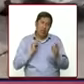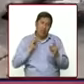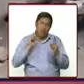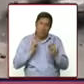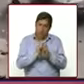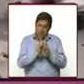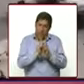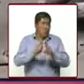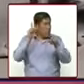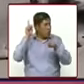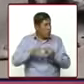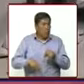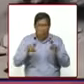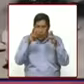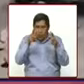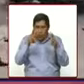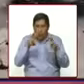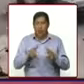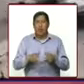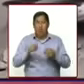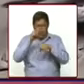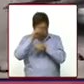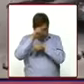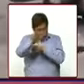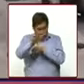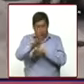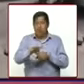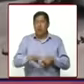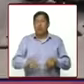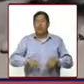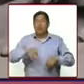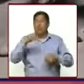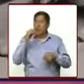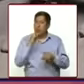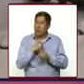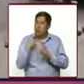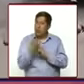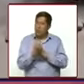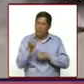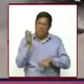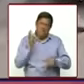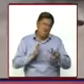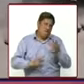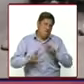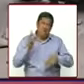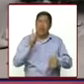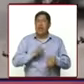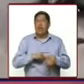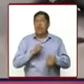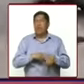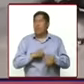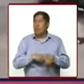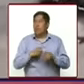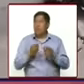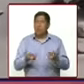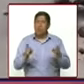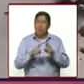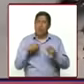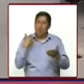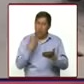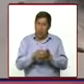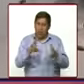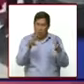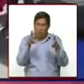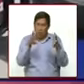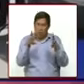no nos permiten enfocar, encender la luz. La situación se pone un poco violenta al momento de que cuando llegan las